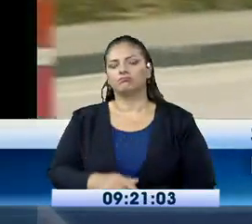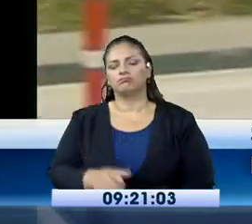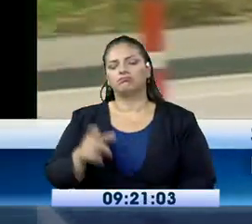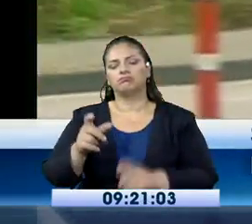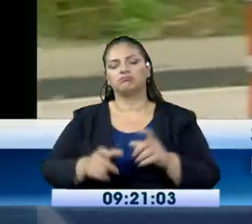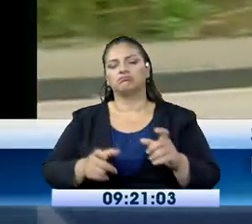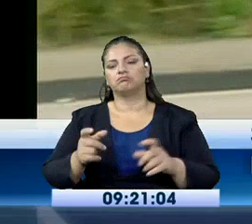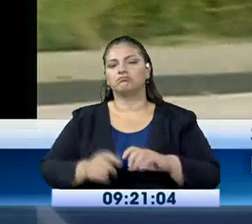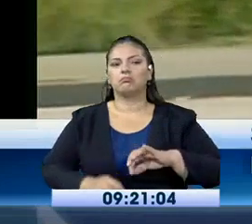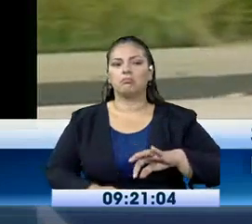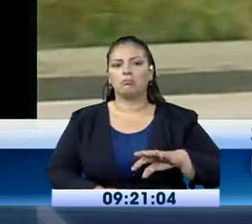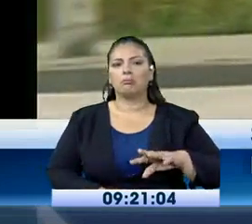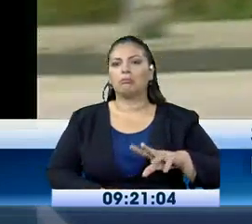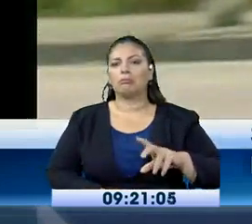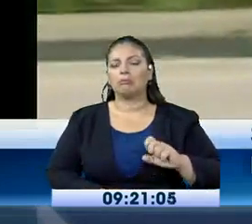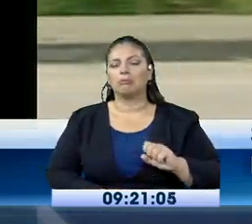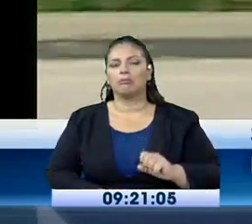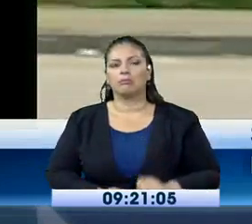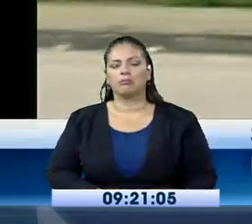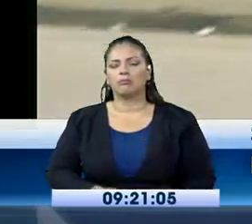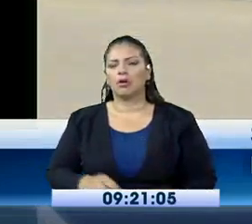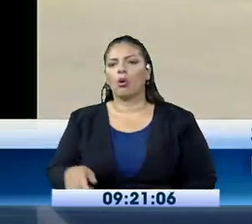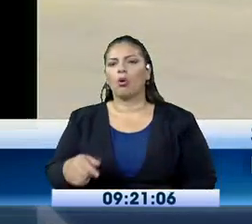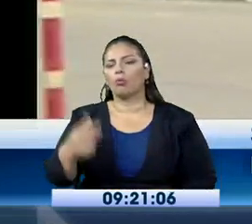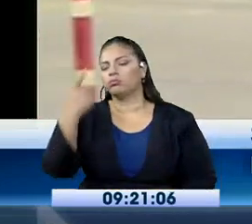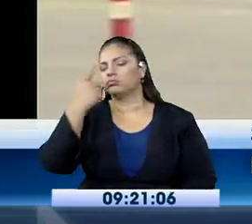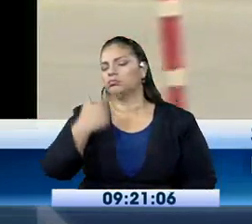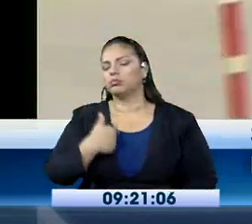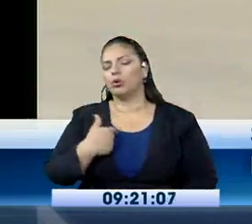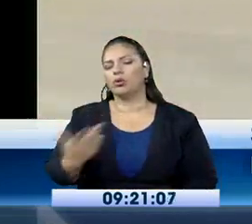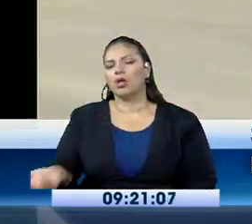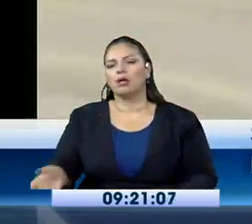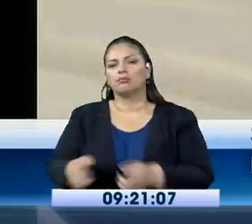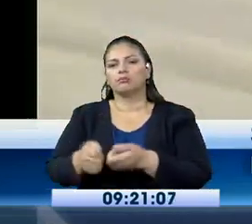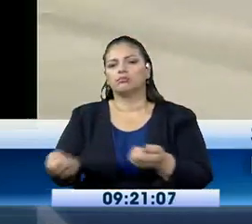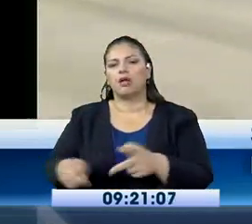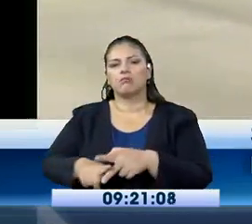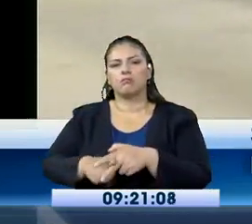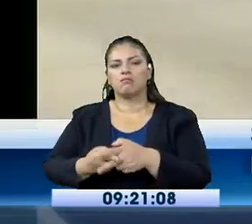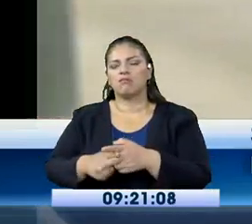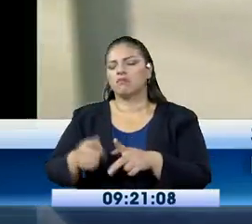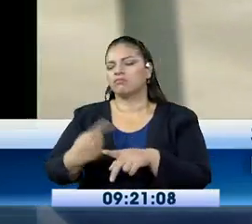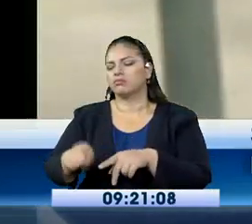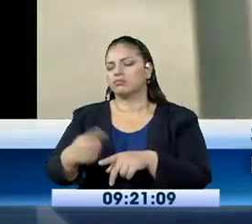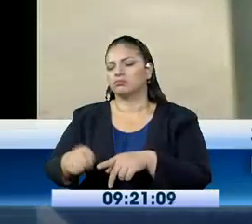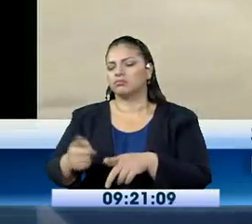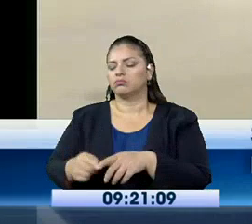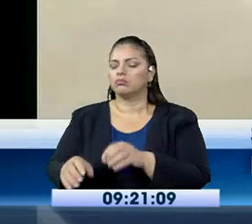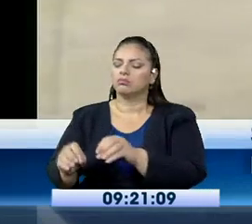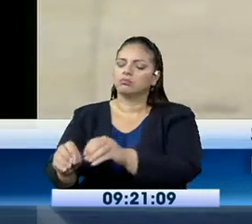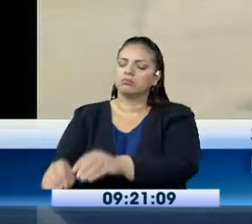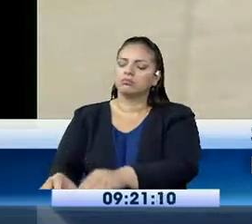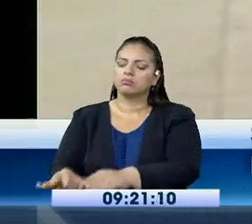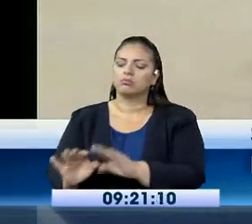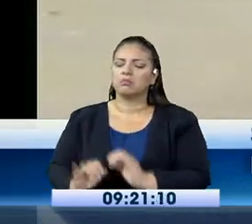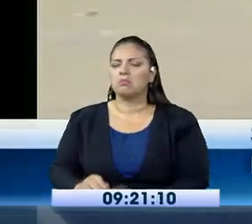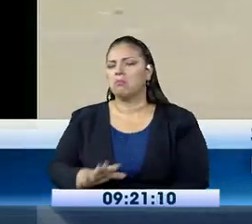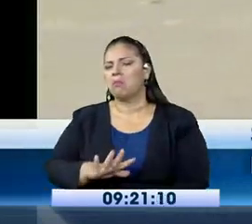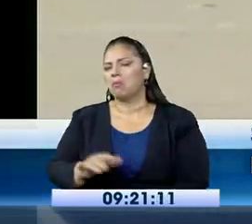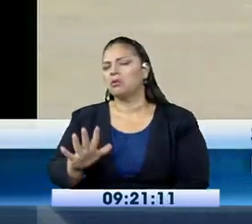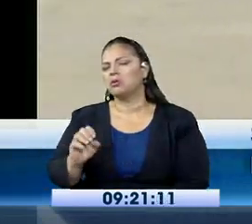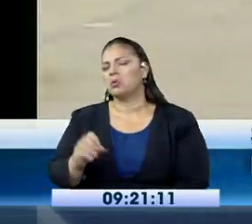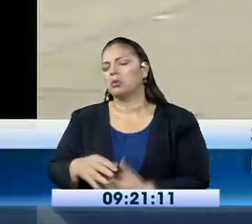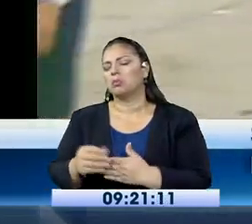definidos. Estamos hablando de herramientas que tal vez no pasarán más allá de los $50. ¿Cuál es la necesidad de pronto de llevarse algo tan